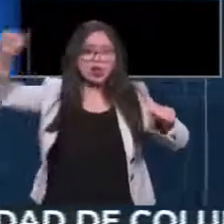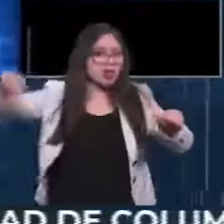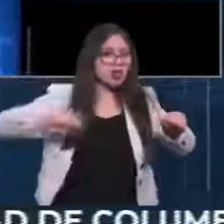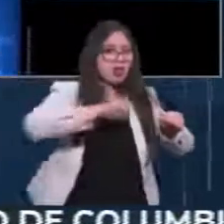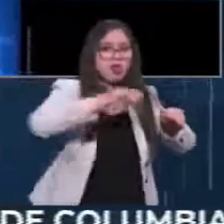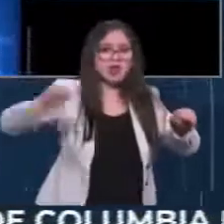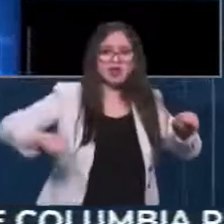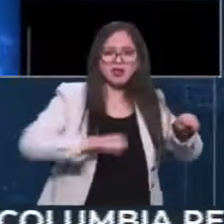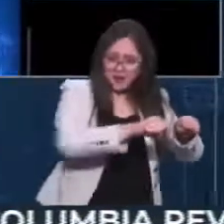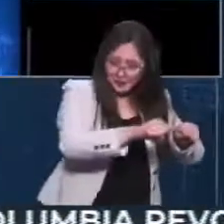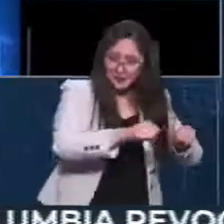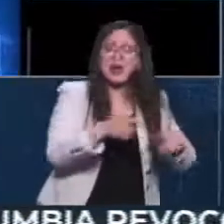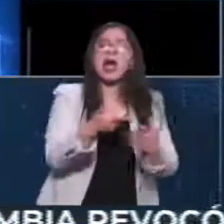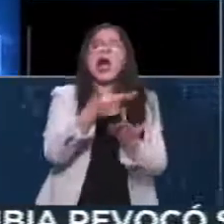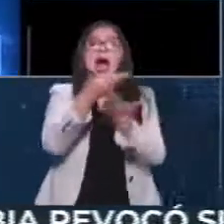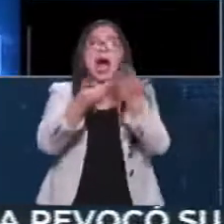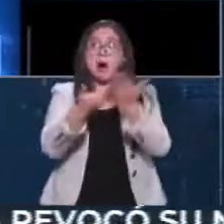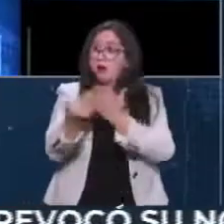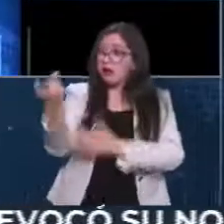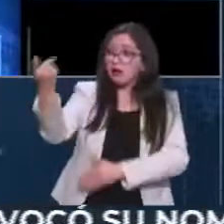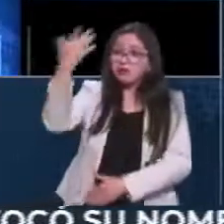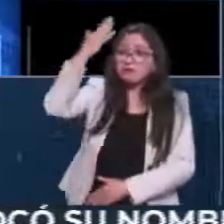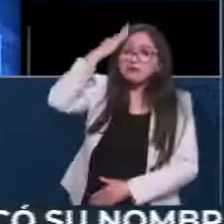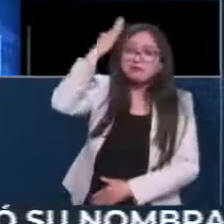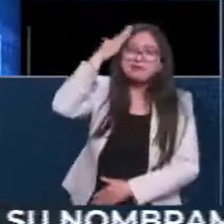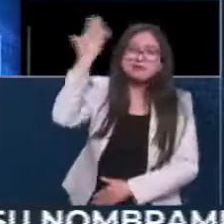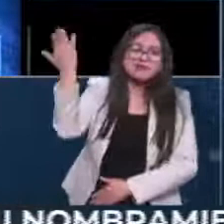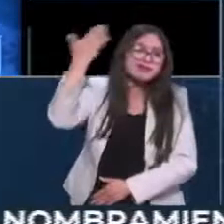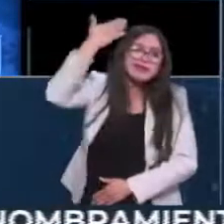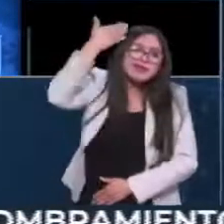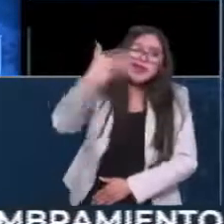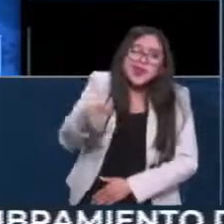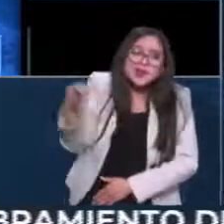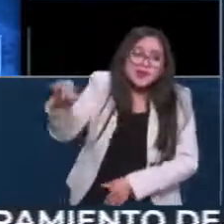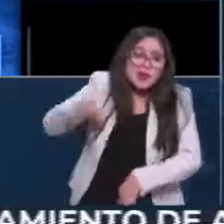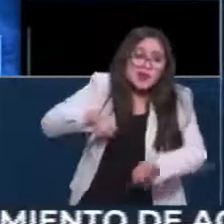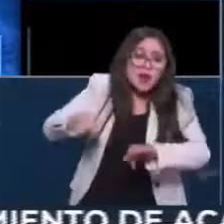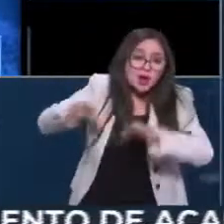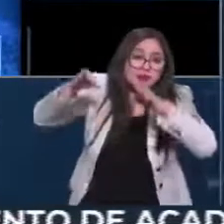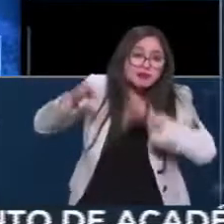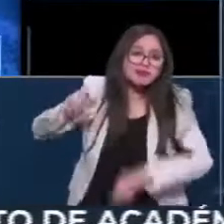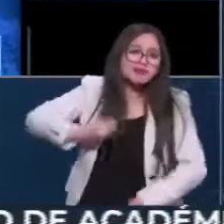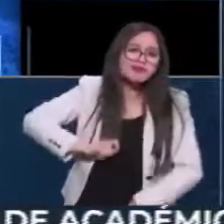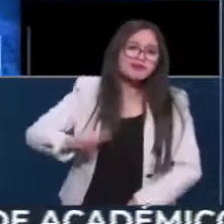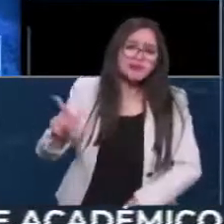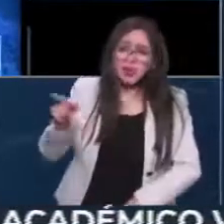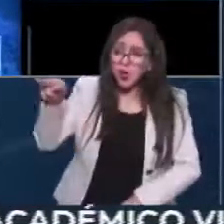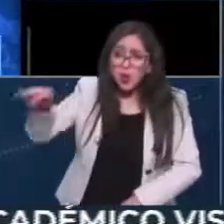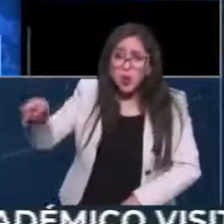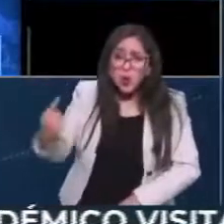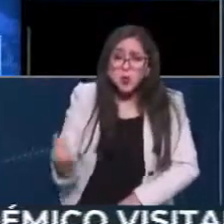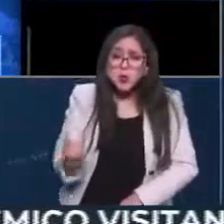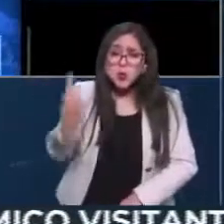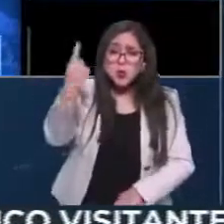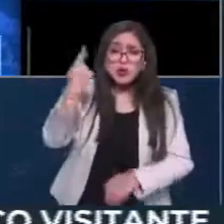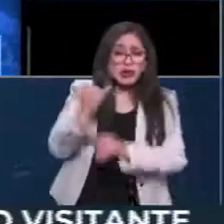lo vemos ahí, pues ¿qué podemos esperar? No es el único informe, ¿eh? Si alguien hiciera una